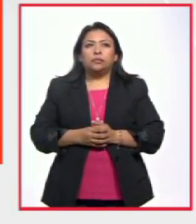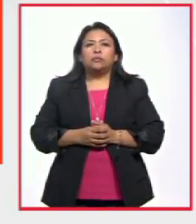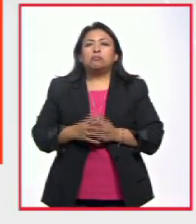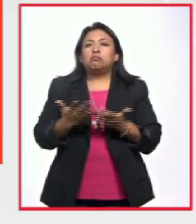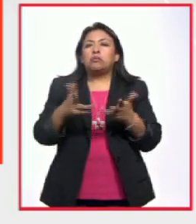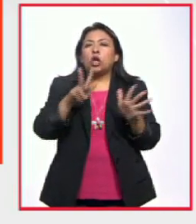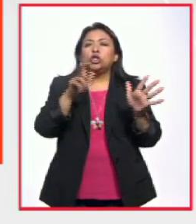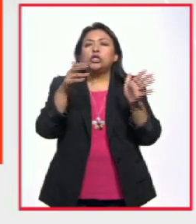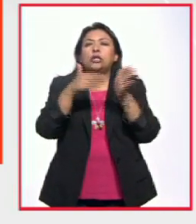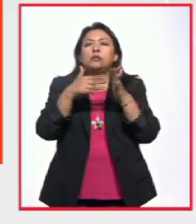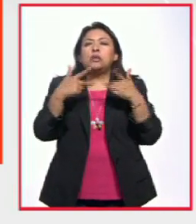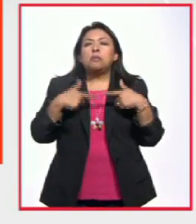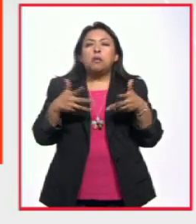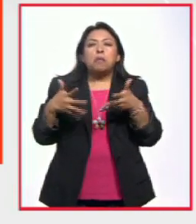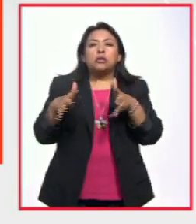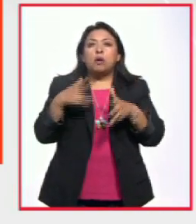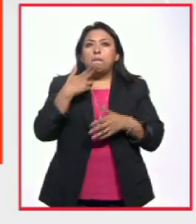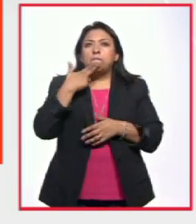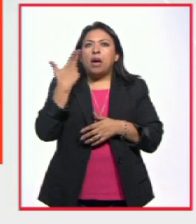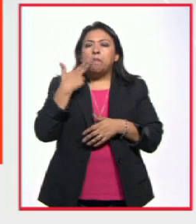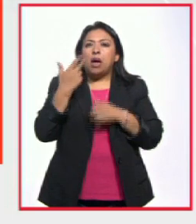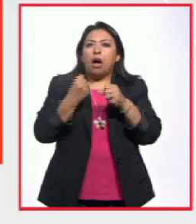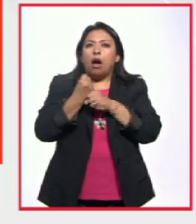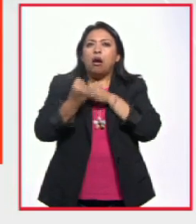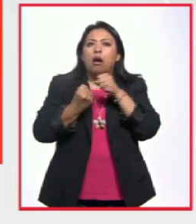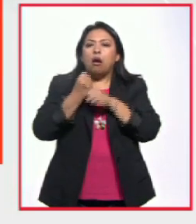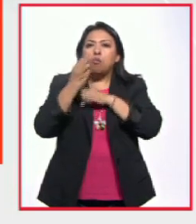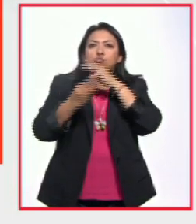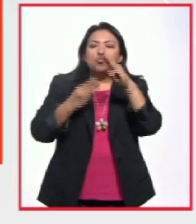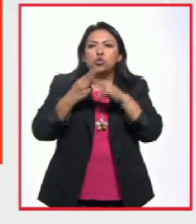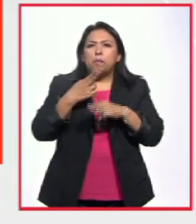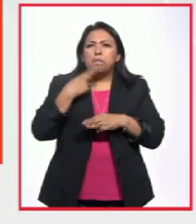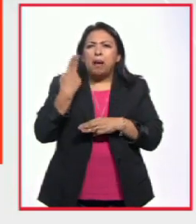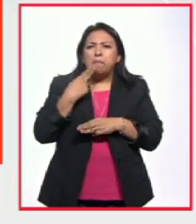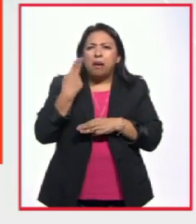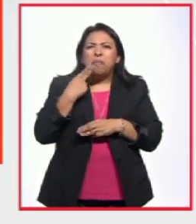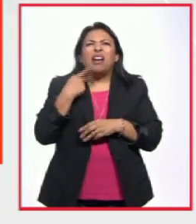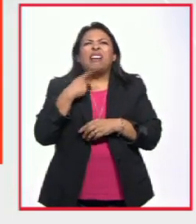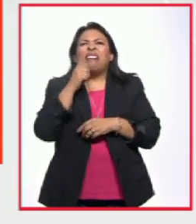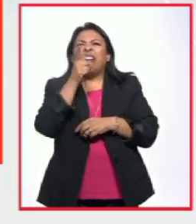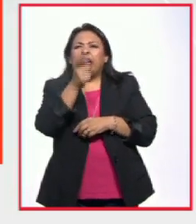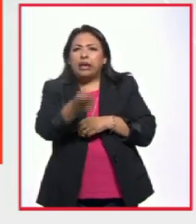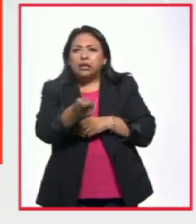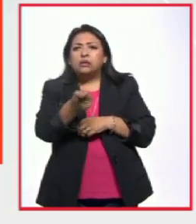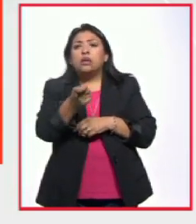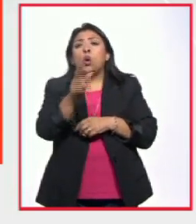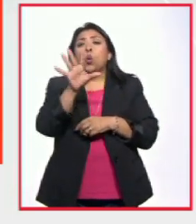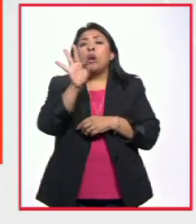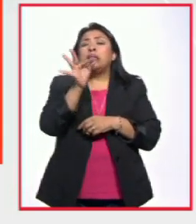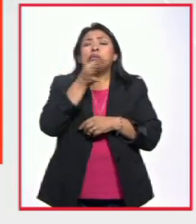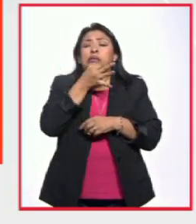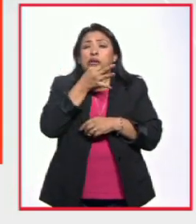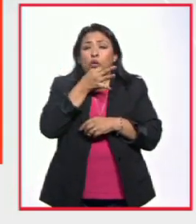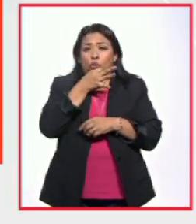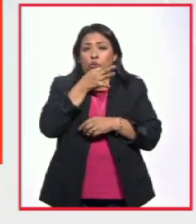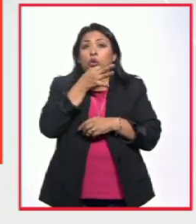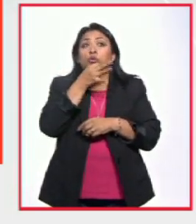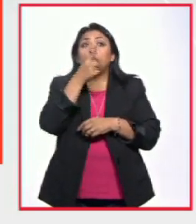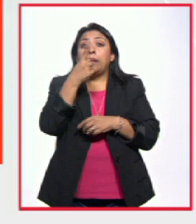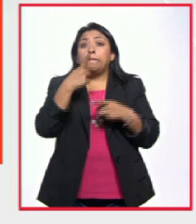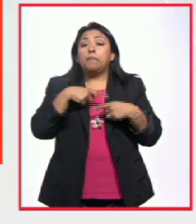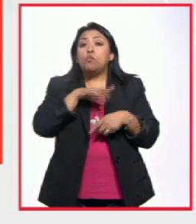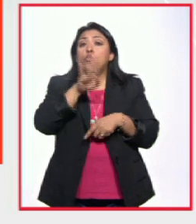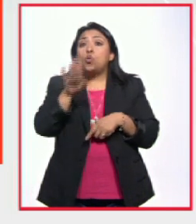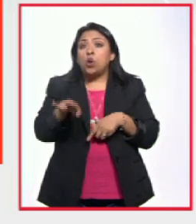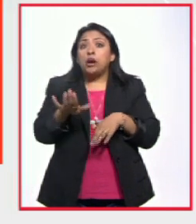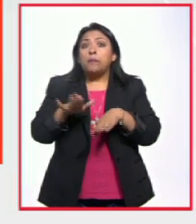Cerca de 800.000 personas se suicidan cada año a nivel mundial. Esto quiere decir que cada 40 segundos, una persona